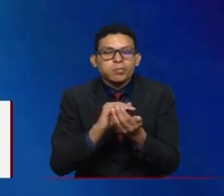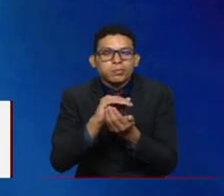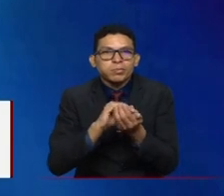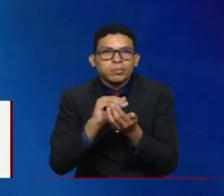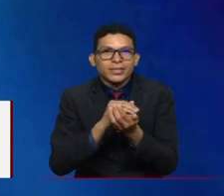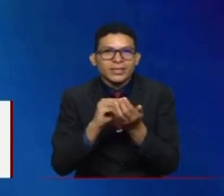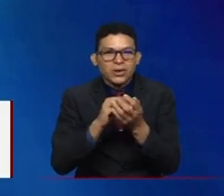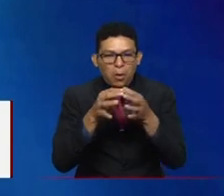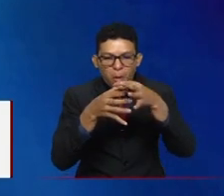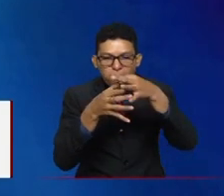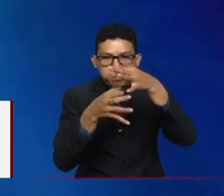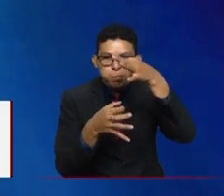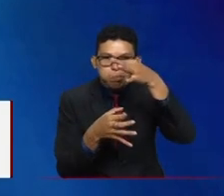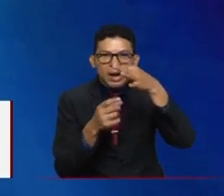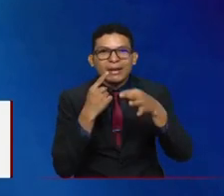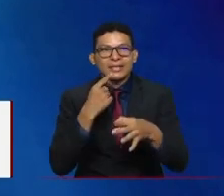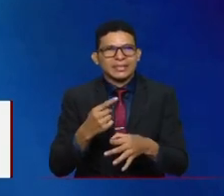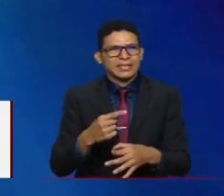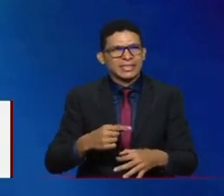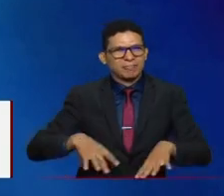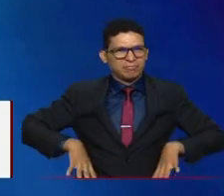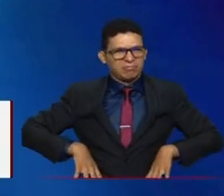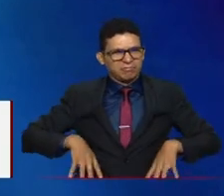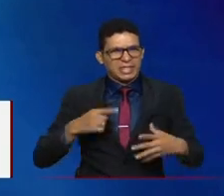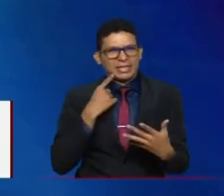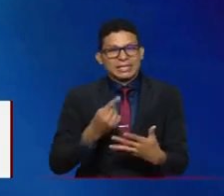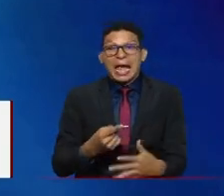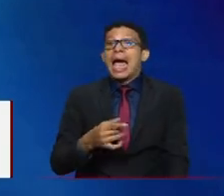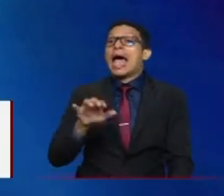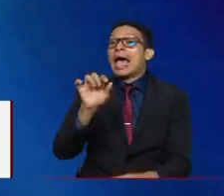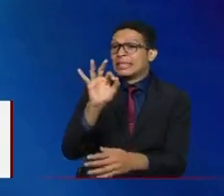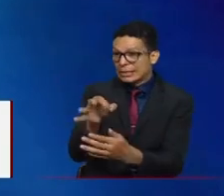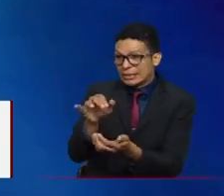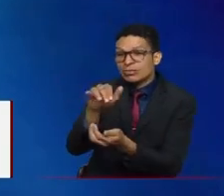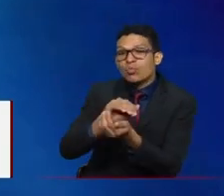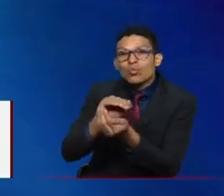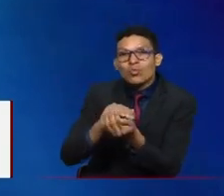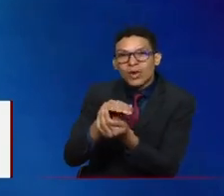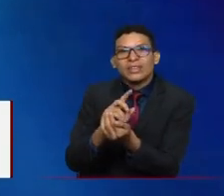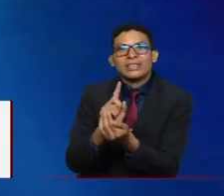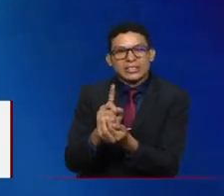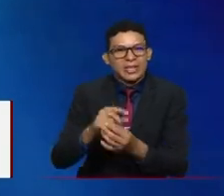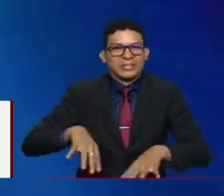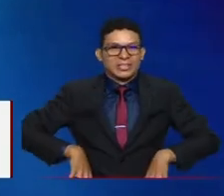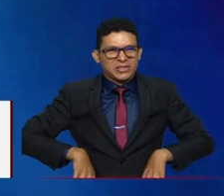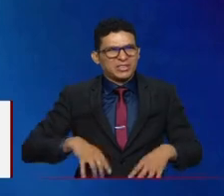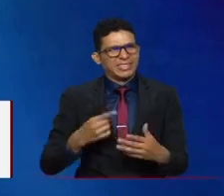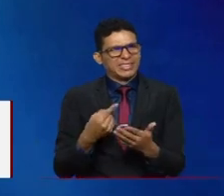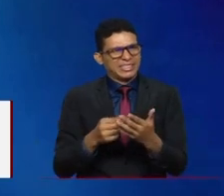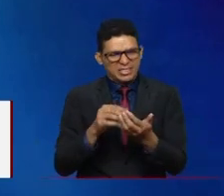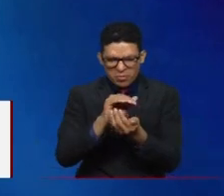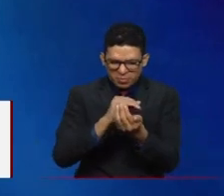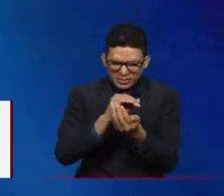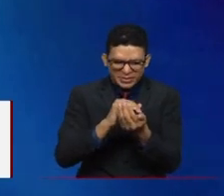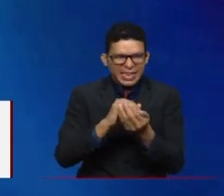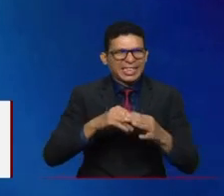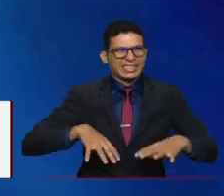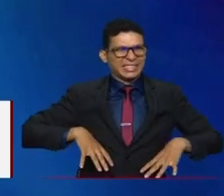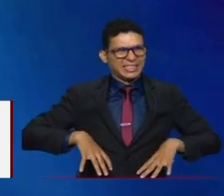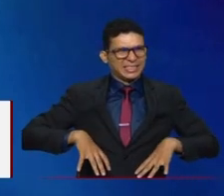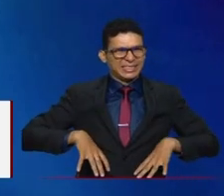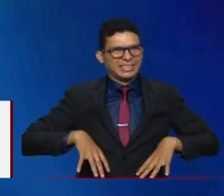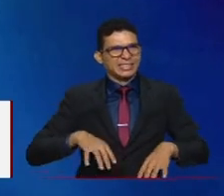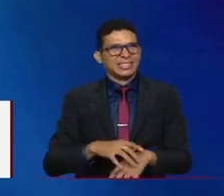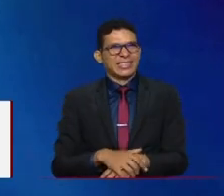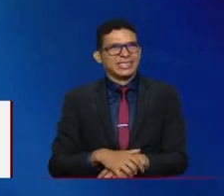cintura que todo el que me me pregunta por versall dice Ay si ya estuve comiendo los buñuelos con cintura eso es